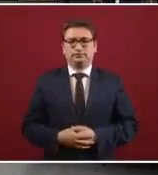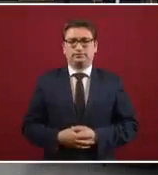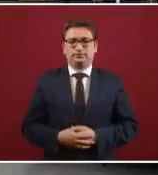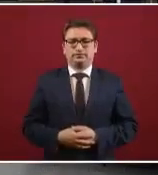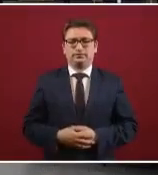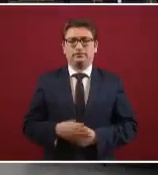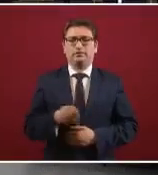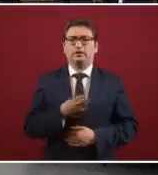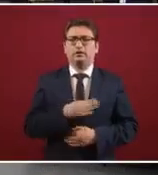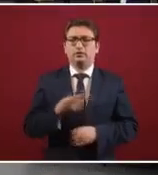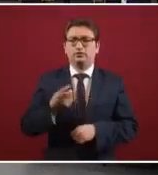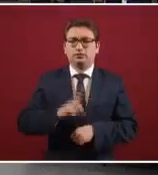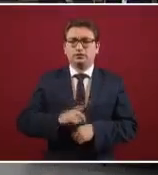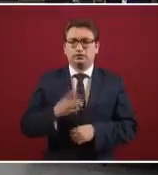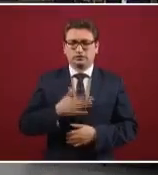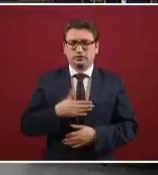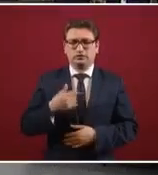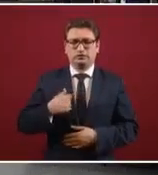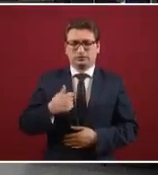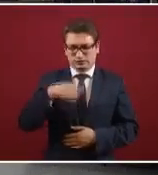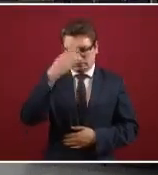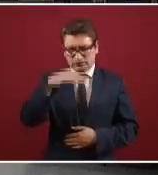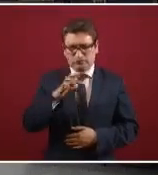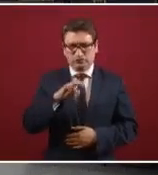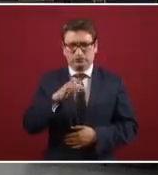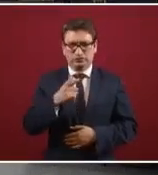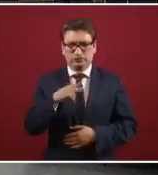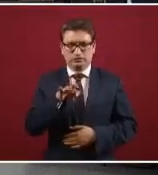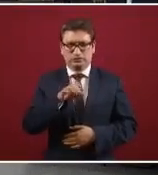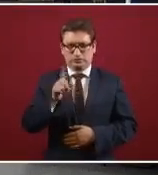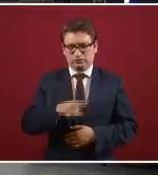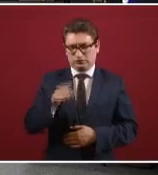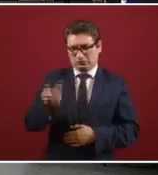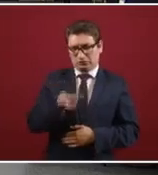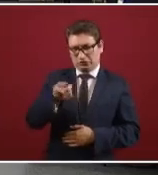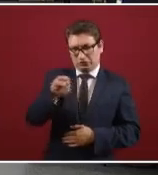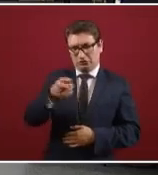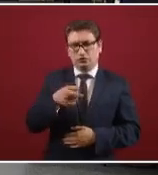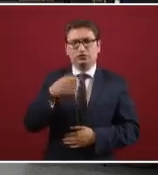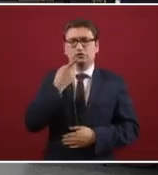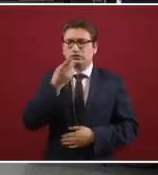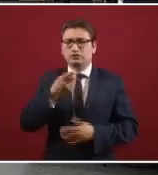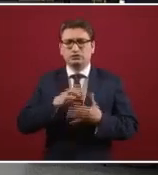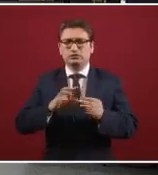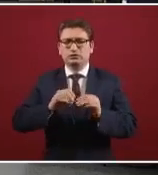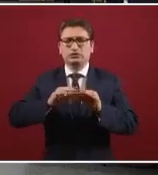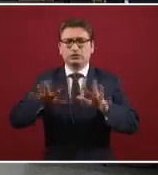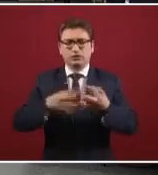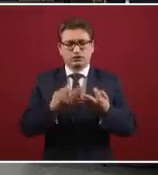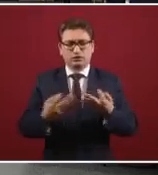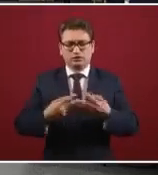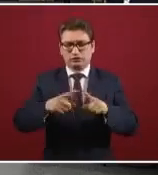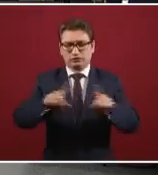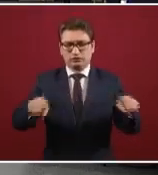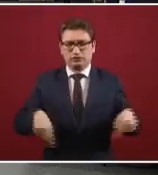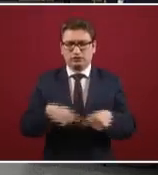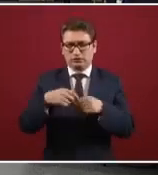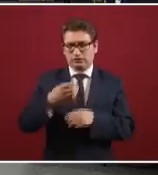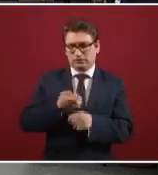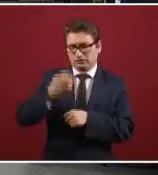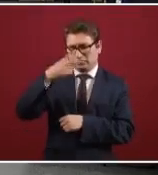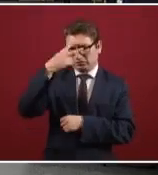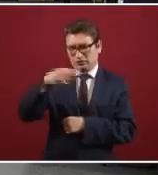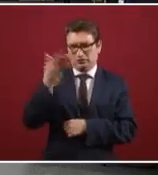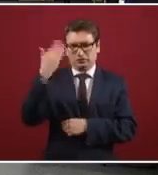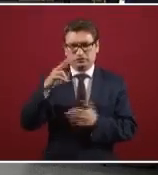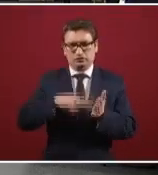buenos días para el señor rodríguez nos podría aclarar bien si este terreno pasó de paso al estado de méxico en